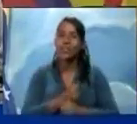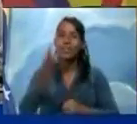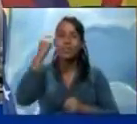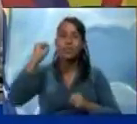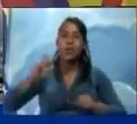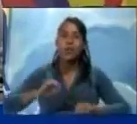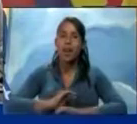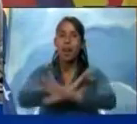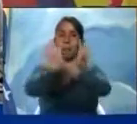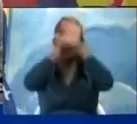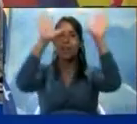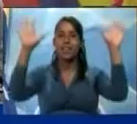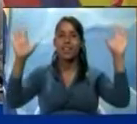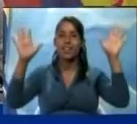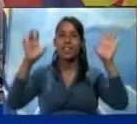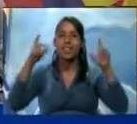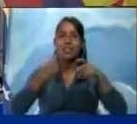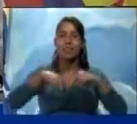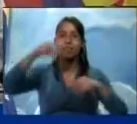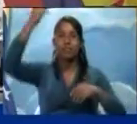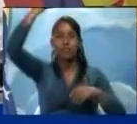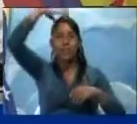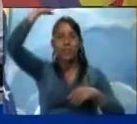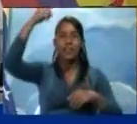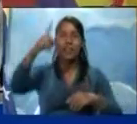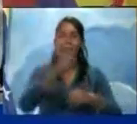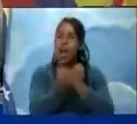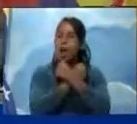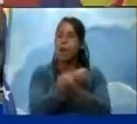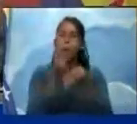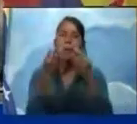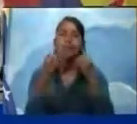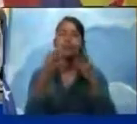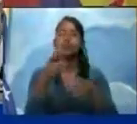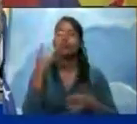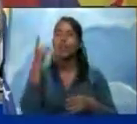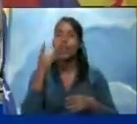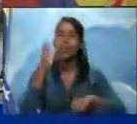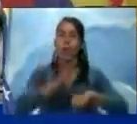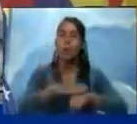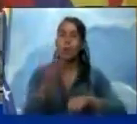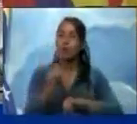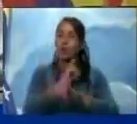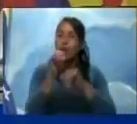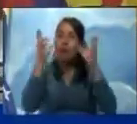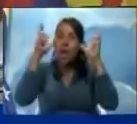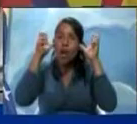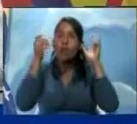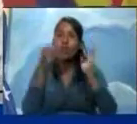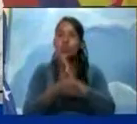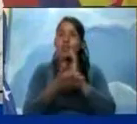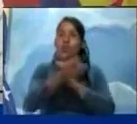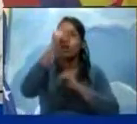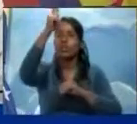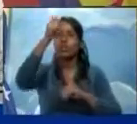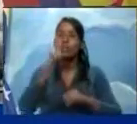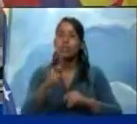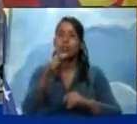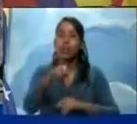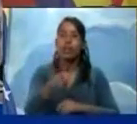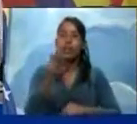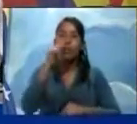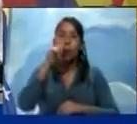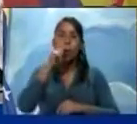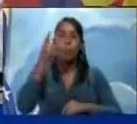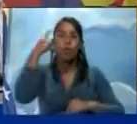la mañanita el rey amaba mucho a Daniel, porque había oído acerca de los testimonios de Daniel